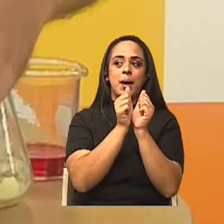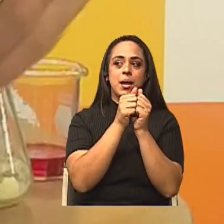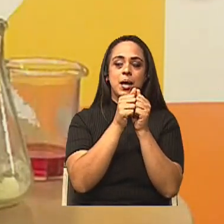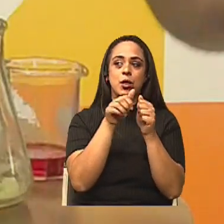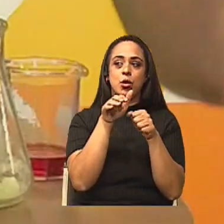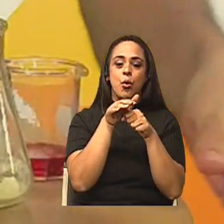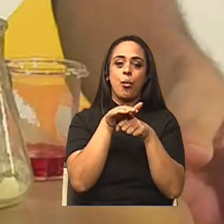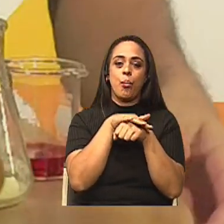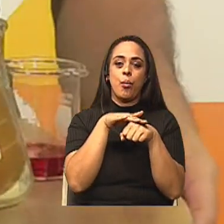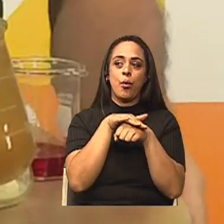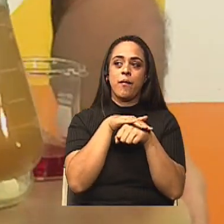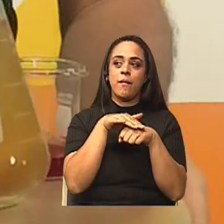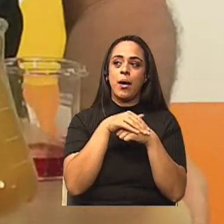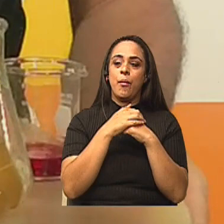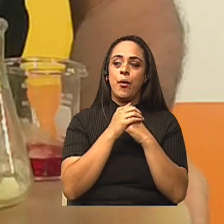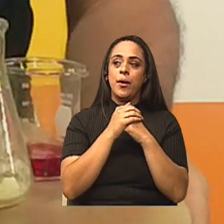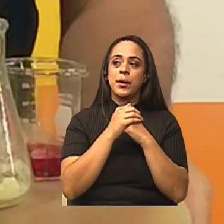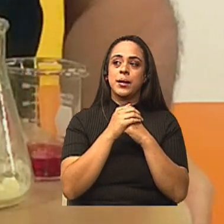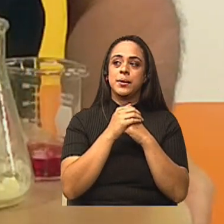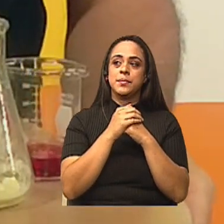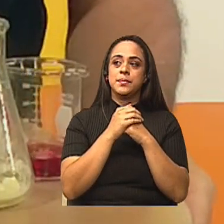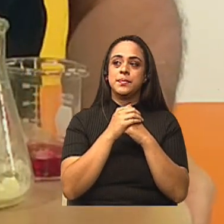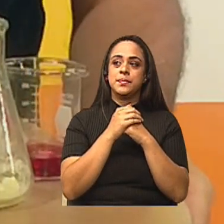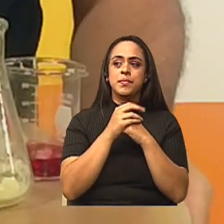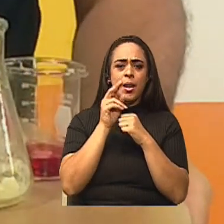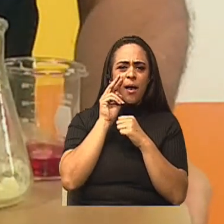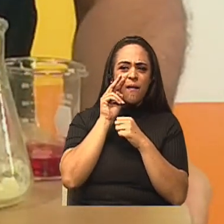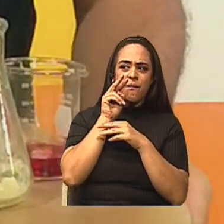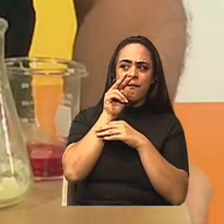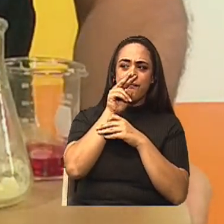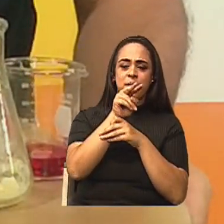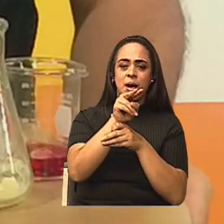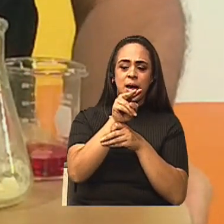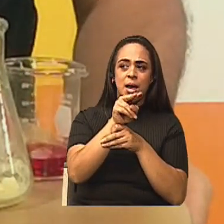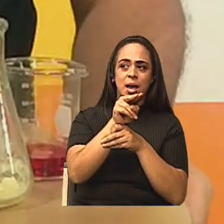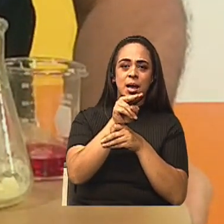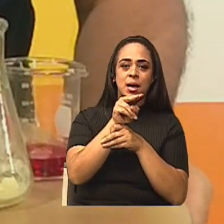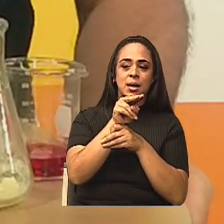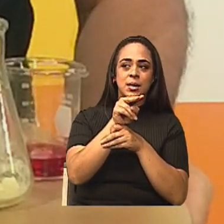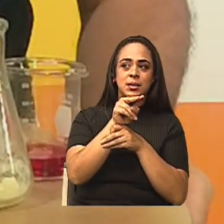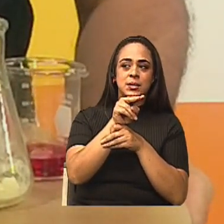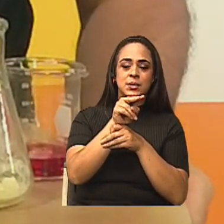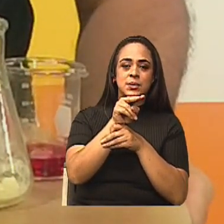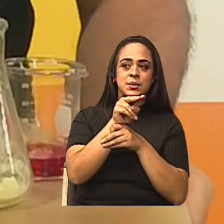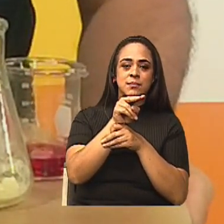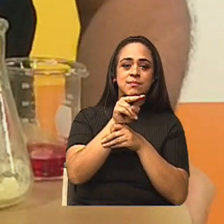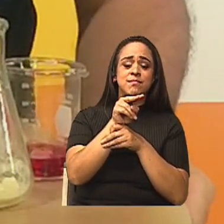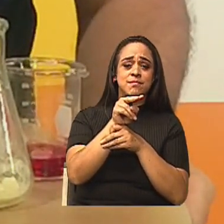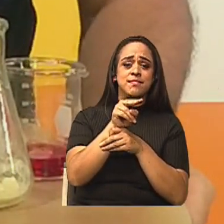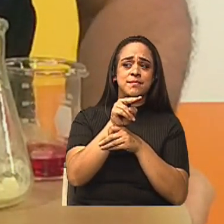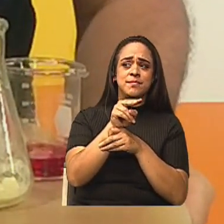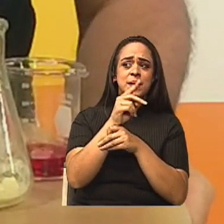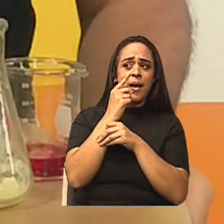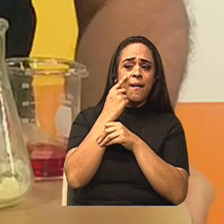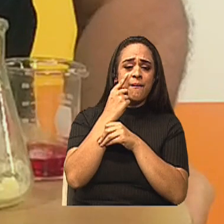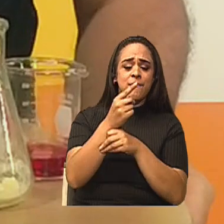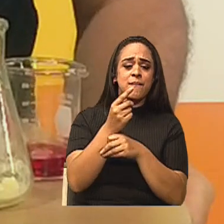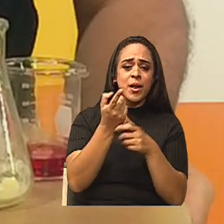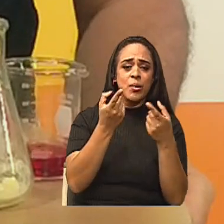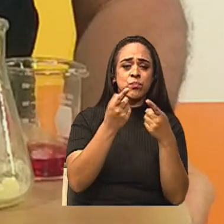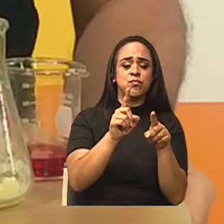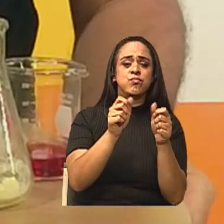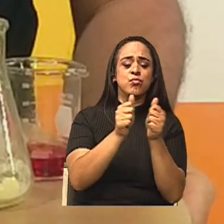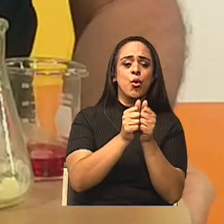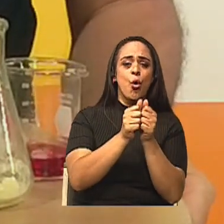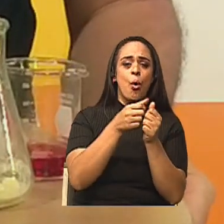producción, me hace un zoom aquí. Muy bien, excelente. No sé si lo logran ver bien ahí. Ok, vean lo que pasó con el fresco de